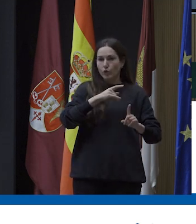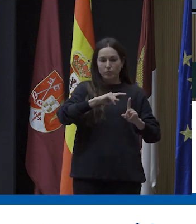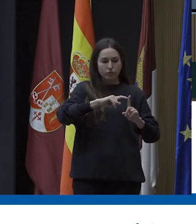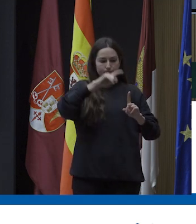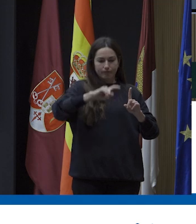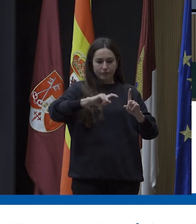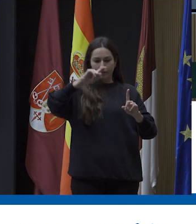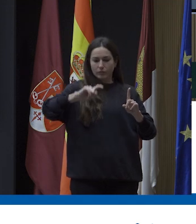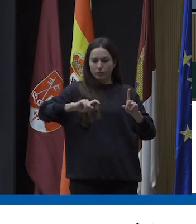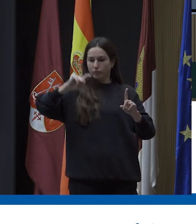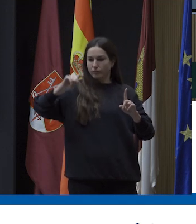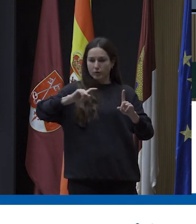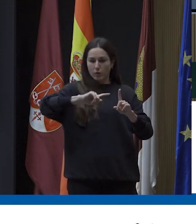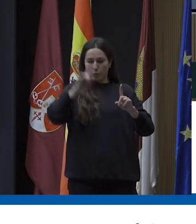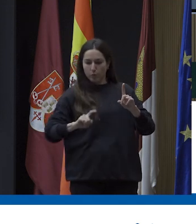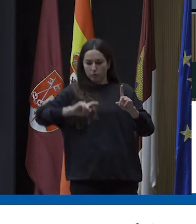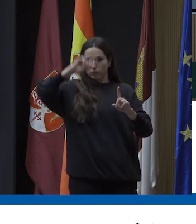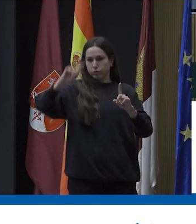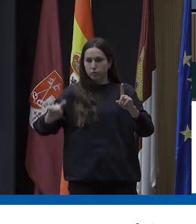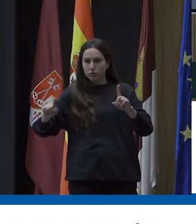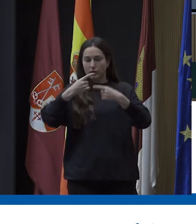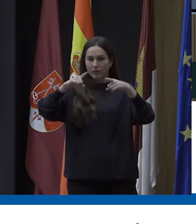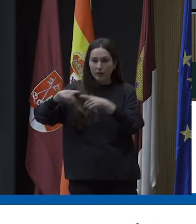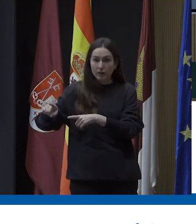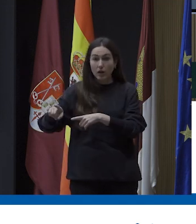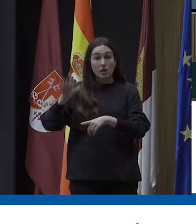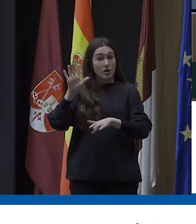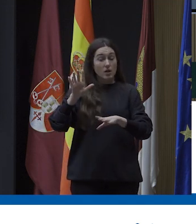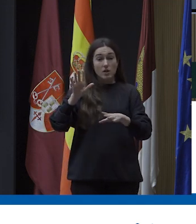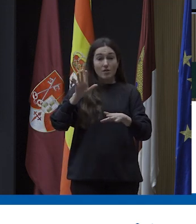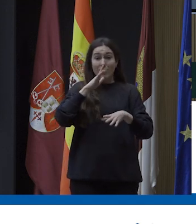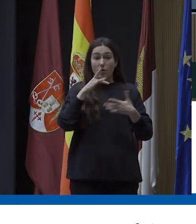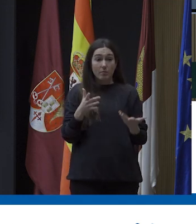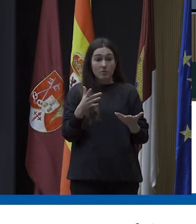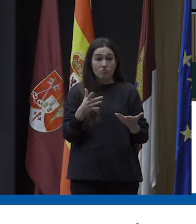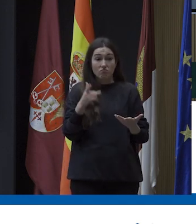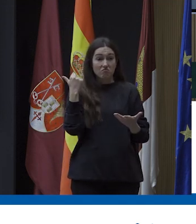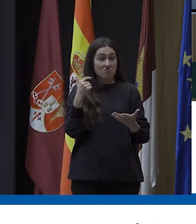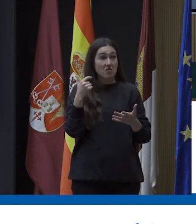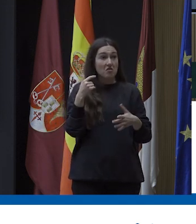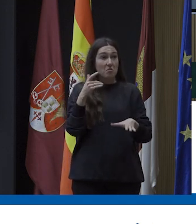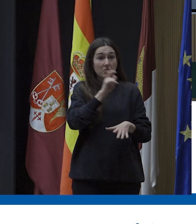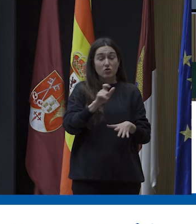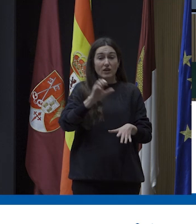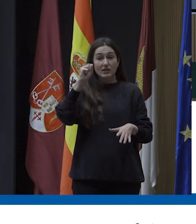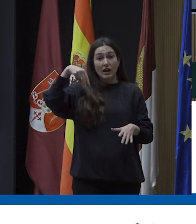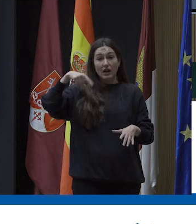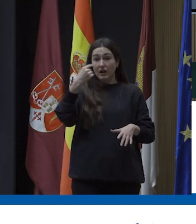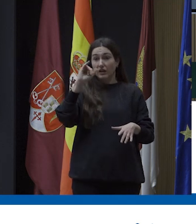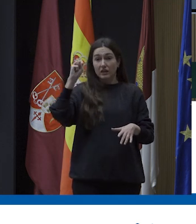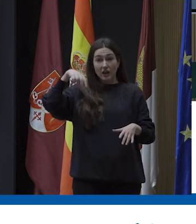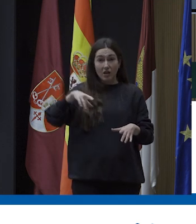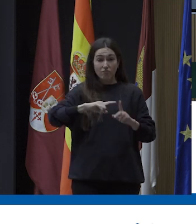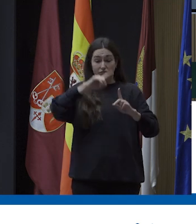en estos pacientes no había alteraciones del ritmo, con lo cual pensaban que igual no era un problema cardíaco. Y parece ser